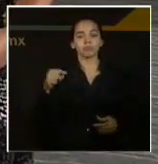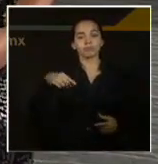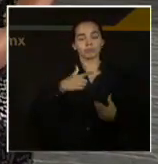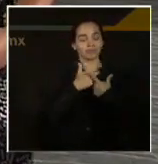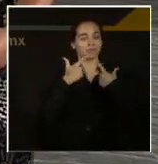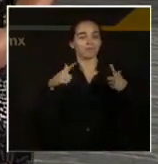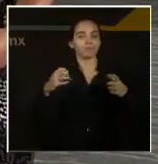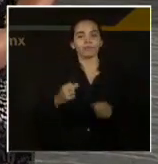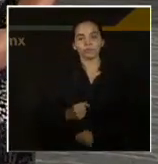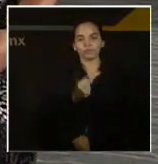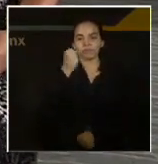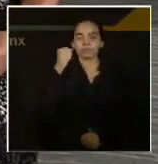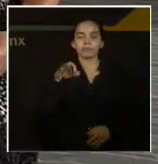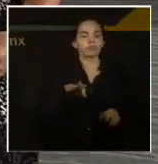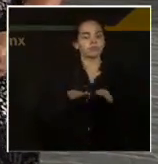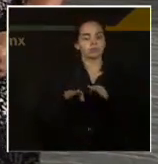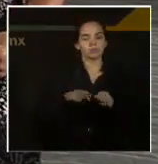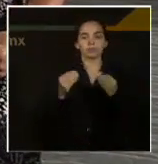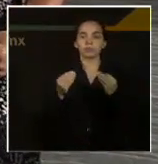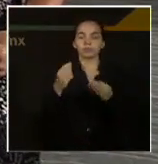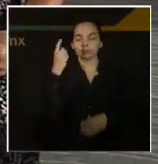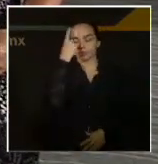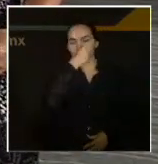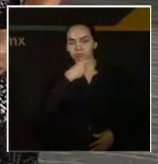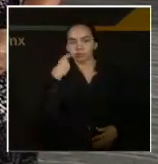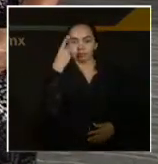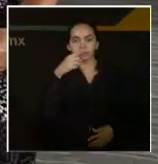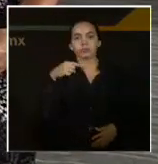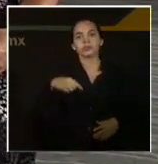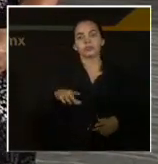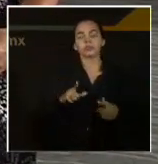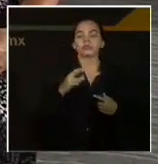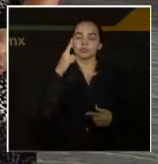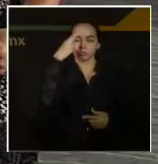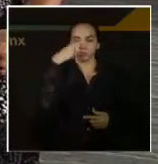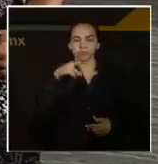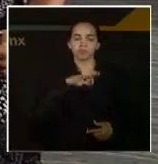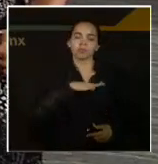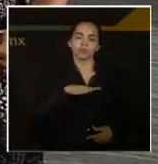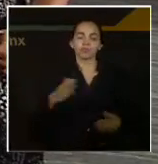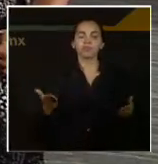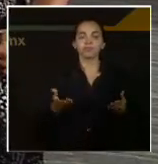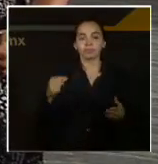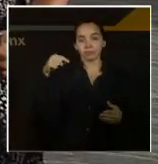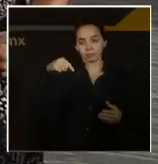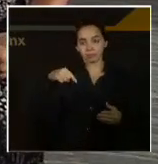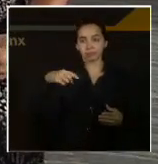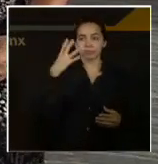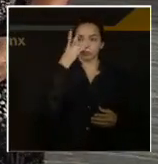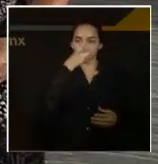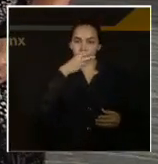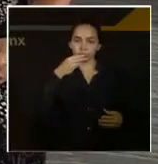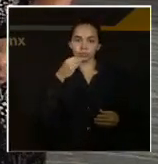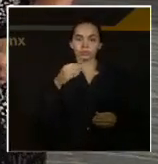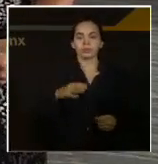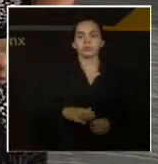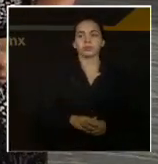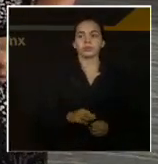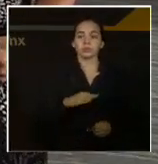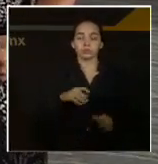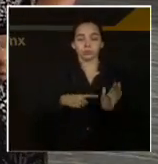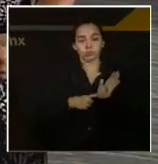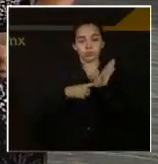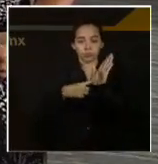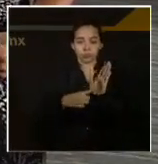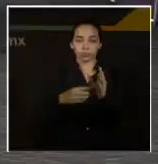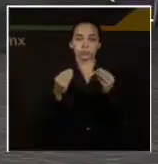gran esfuerzo de trabajo, de muchas horas que llevaron aquí los técnicos para montar este bello escenario. Si nos pueden presentar algunas de las tomas, por favor, porque